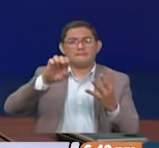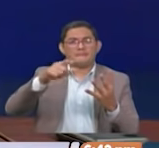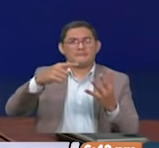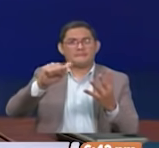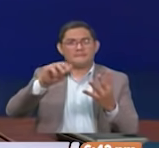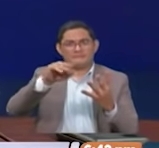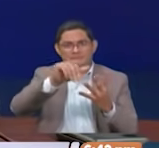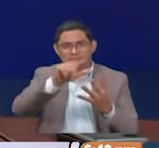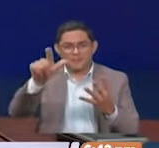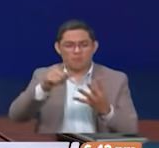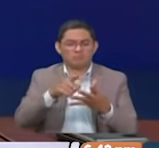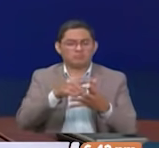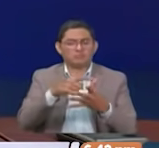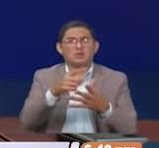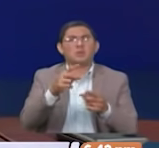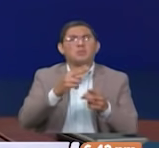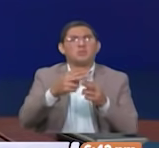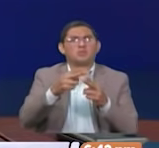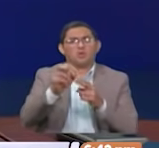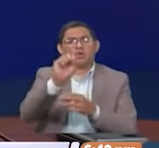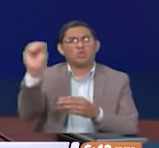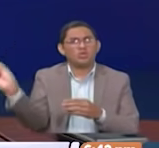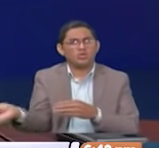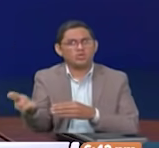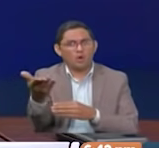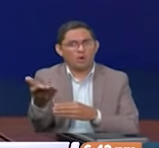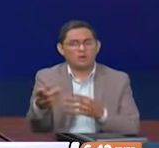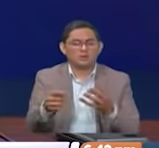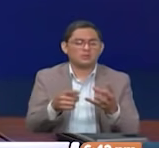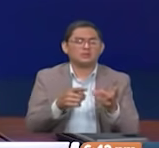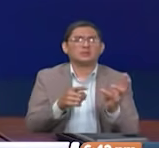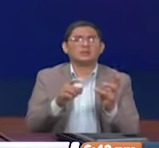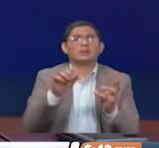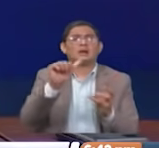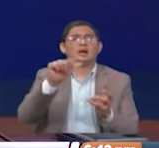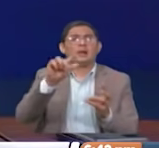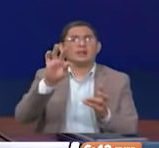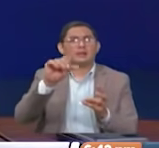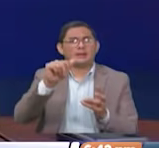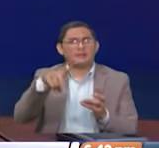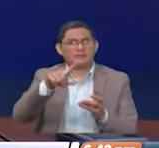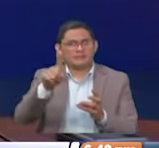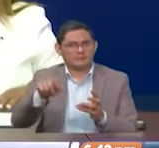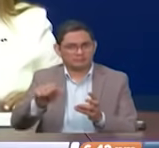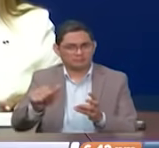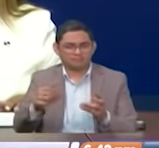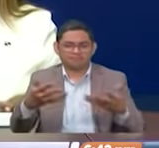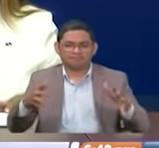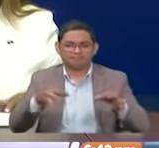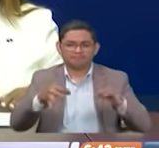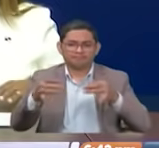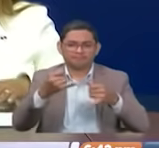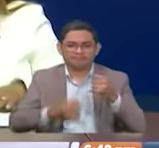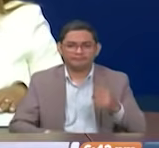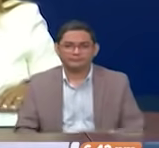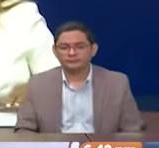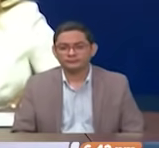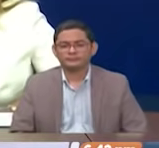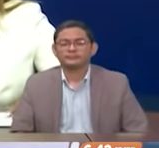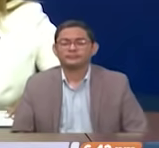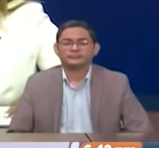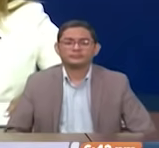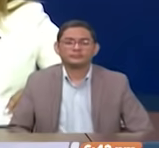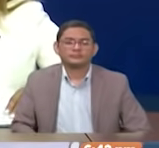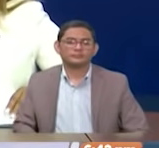próximamente el dorado mol y alta plaza molt muchas gracias señor ministro eso es todo muchas gracias por su